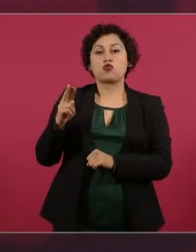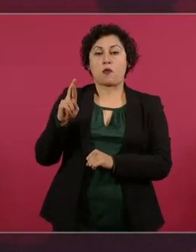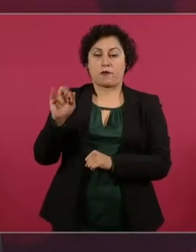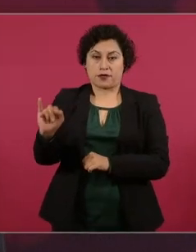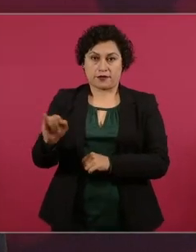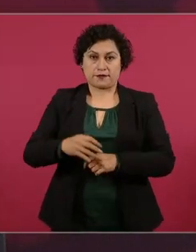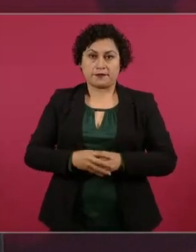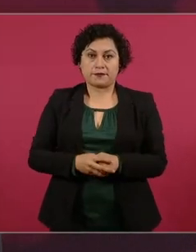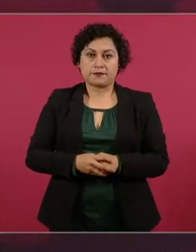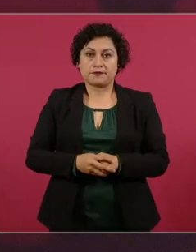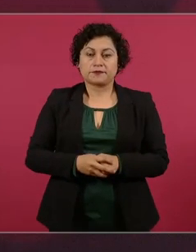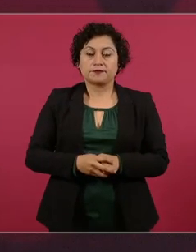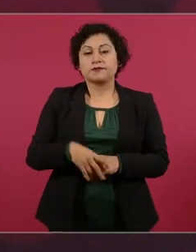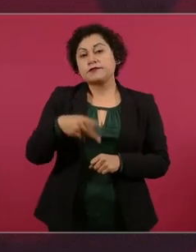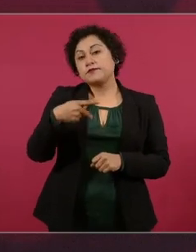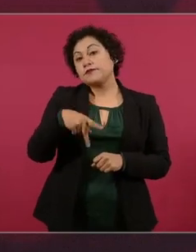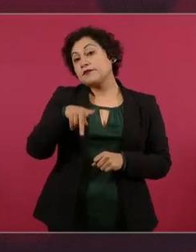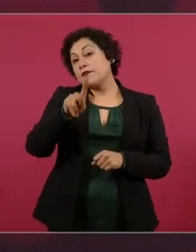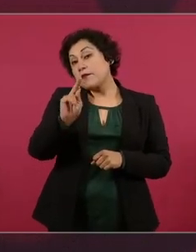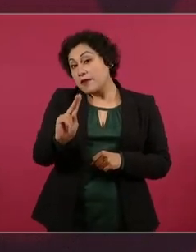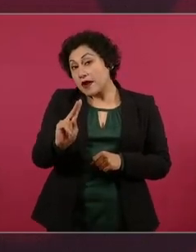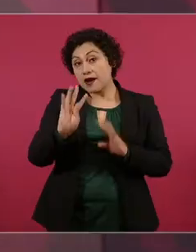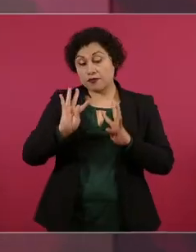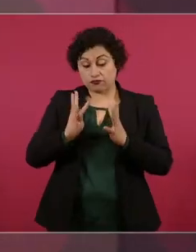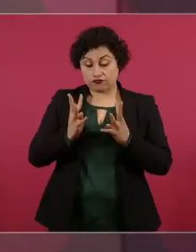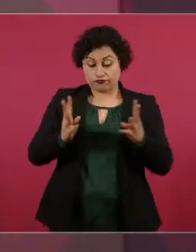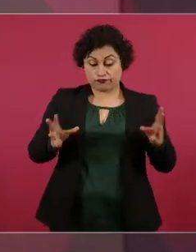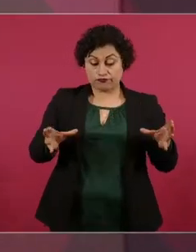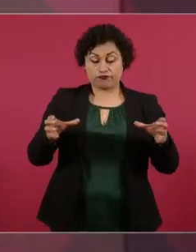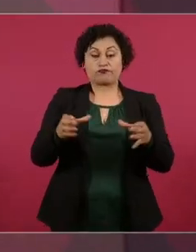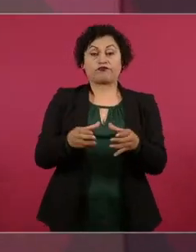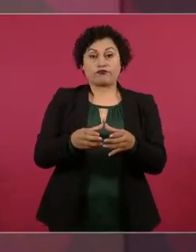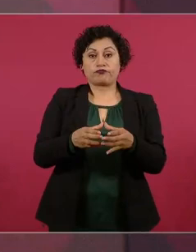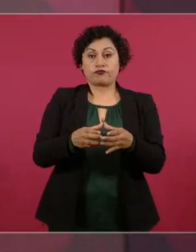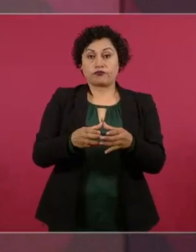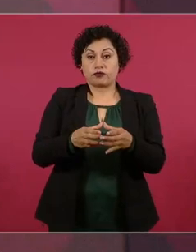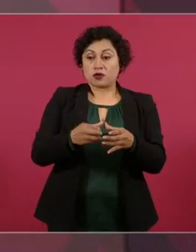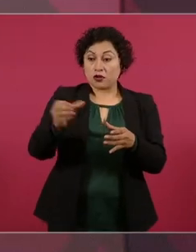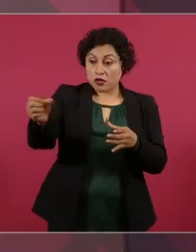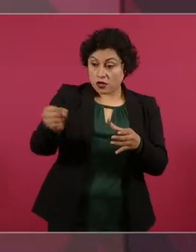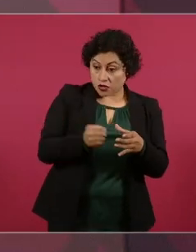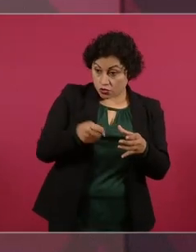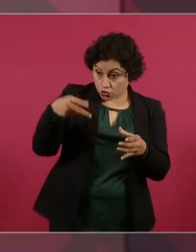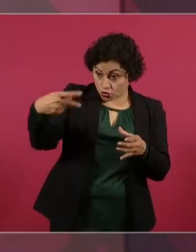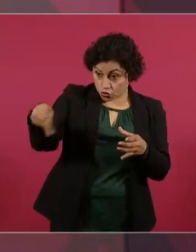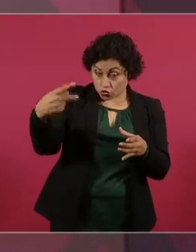nada más que no puede ser consejero el candidato de ustedes.